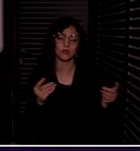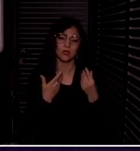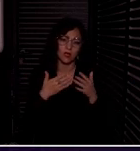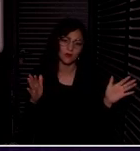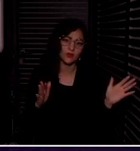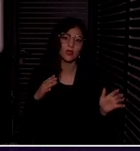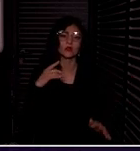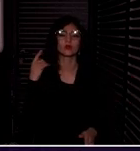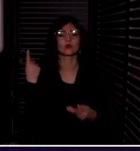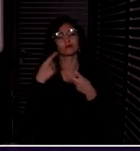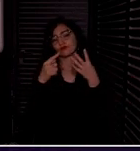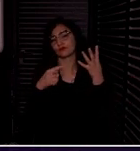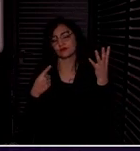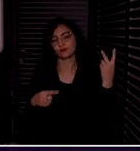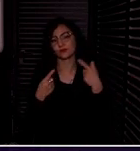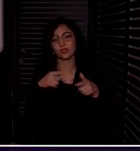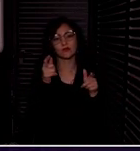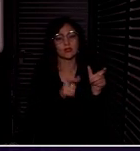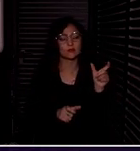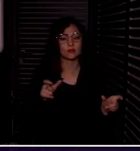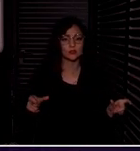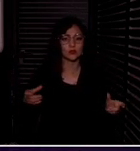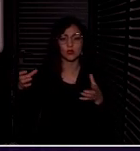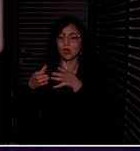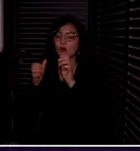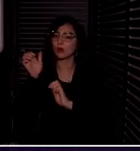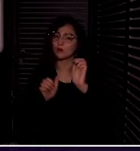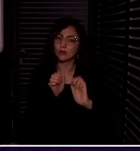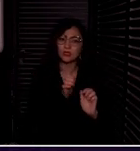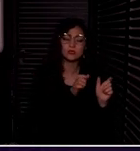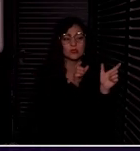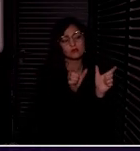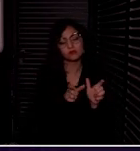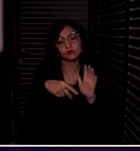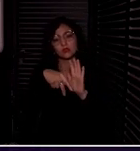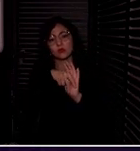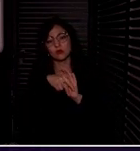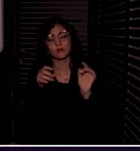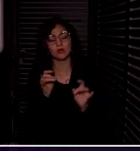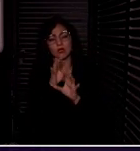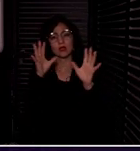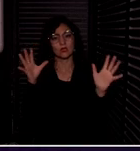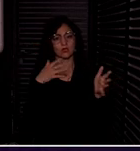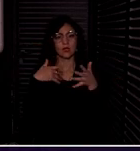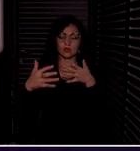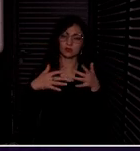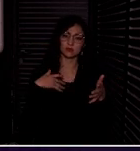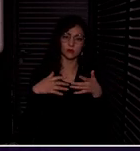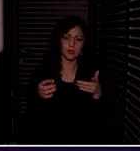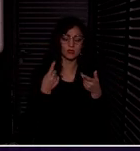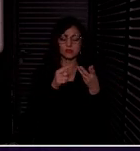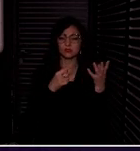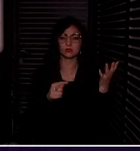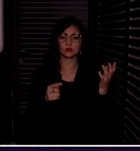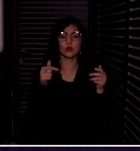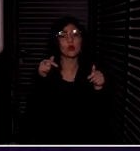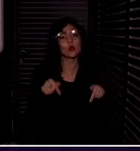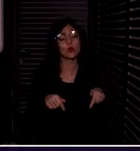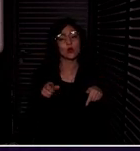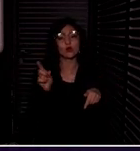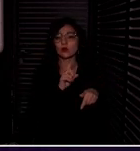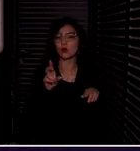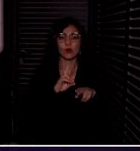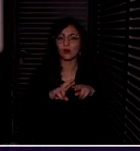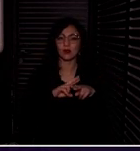plural, por diferentes actores y organismos, con normas, con regulación, con claridad y transparencia, cosa que no ocurre hoy día en